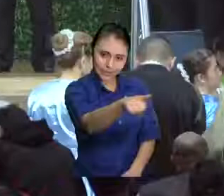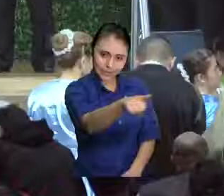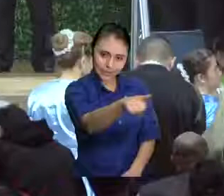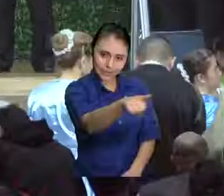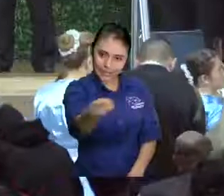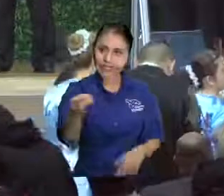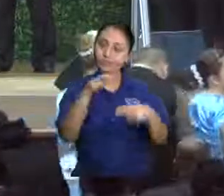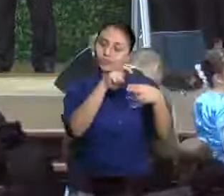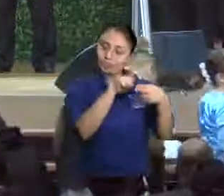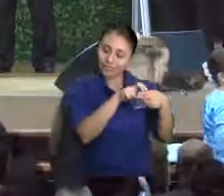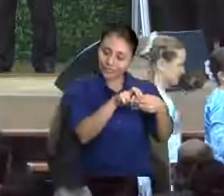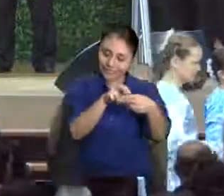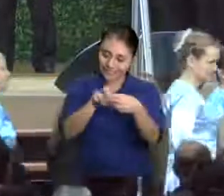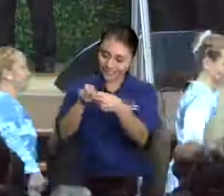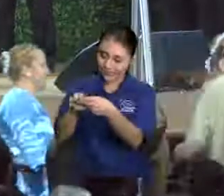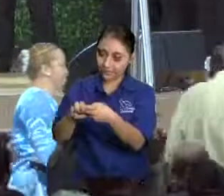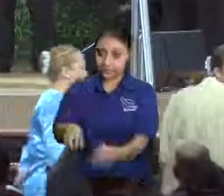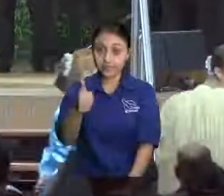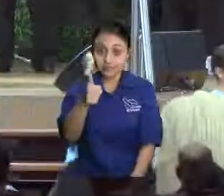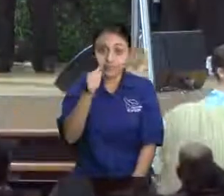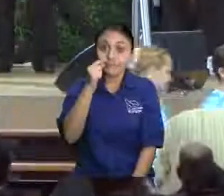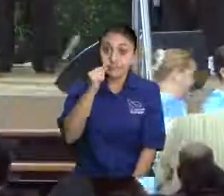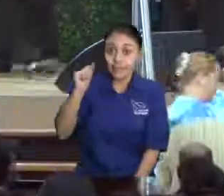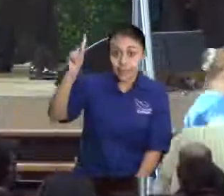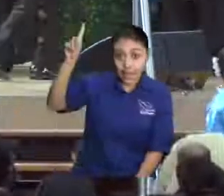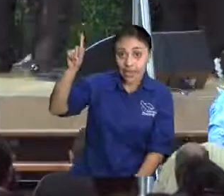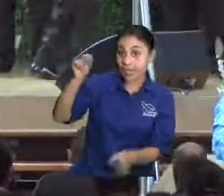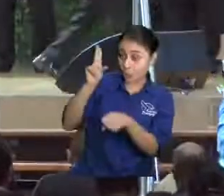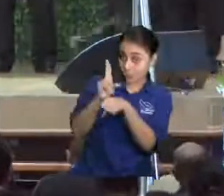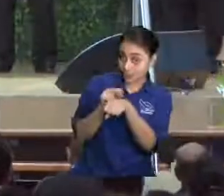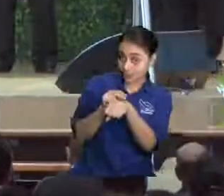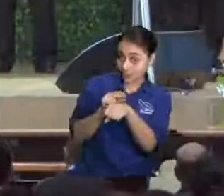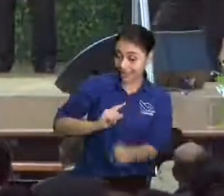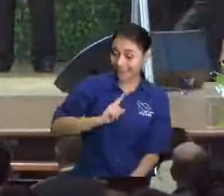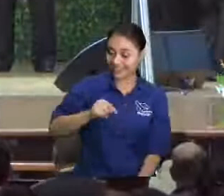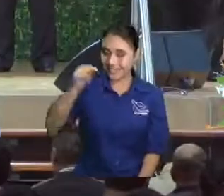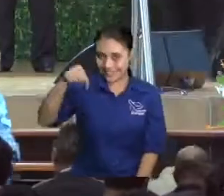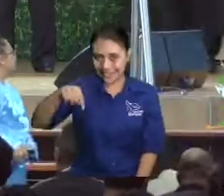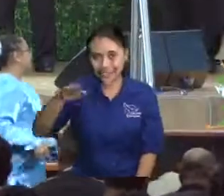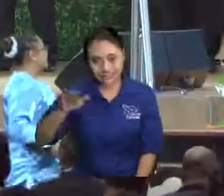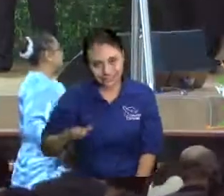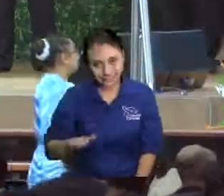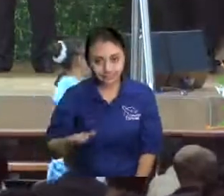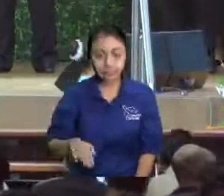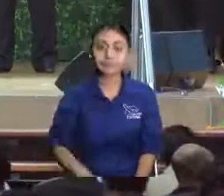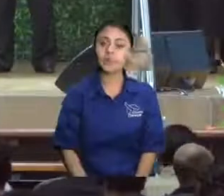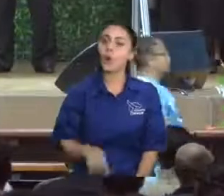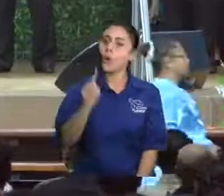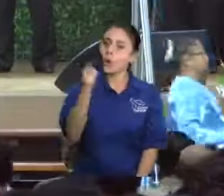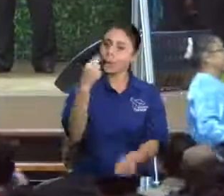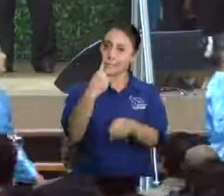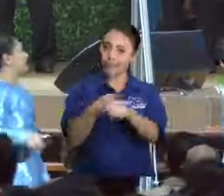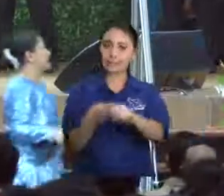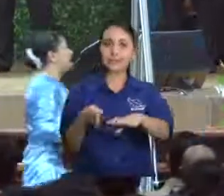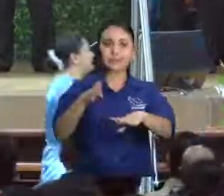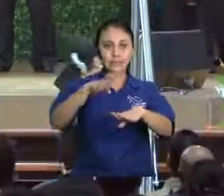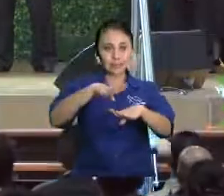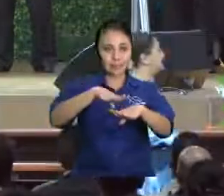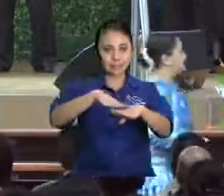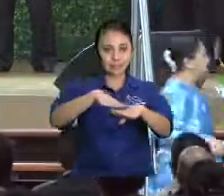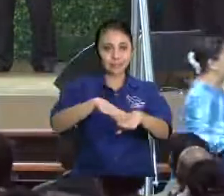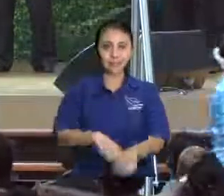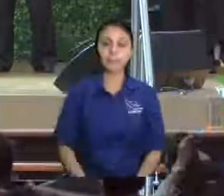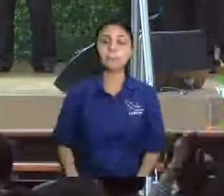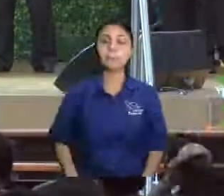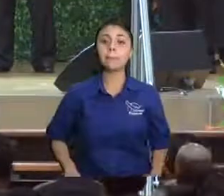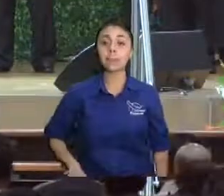por favor. Qué bueno es el Señor que nos permite estar aquí, ¿verdad? Una vez más.